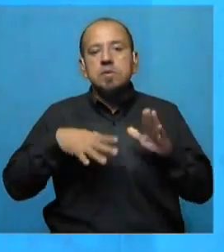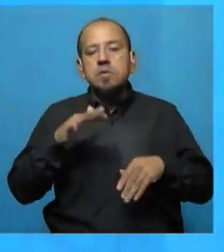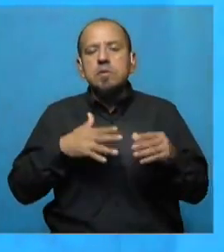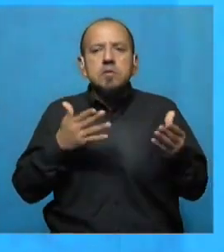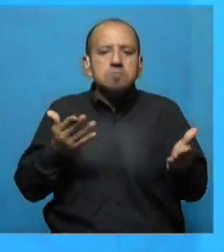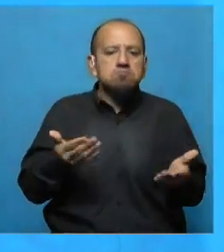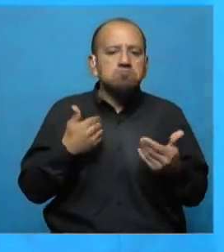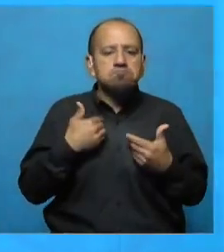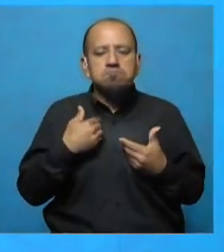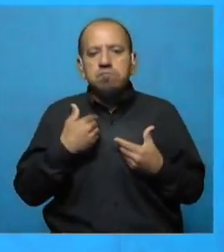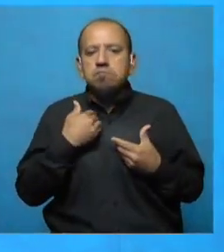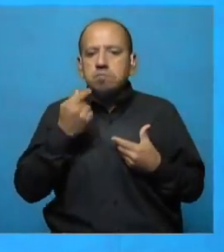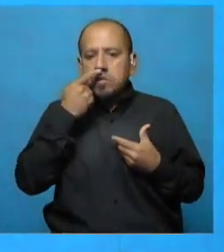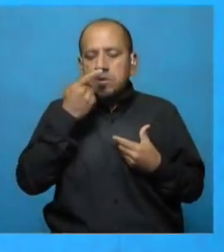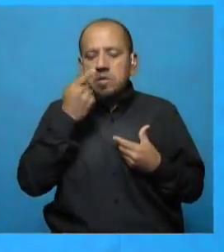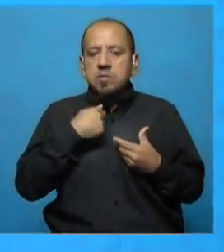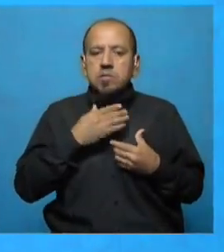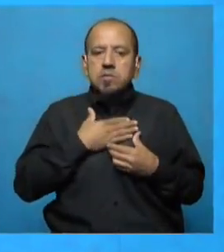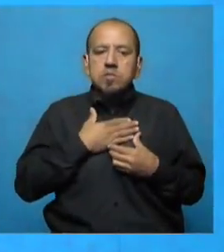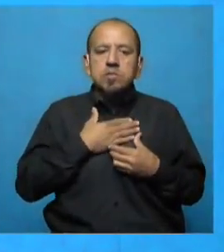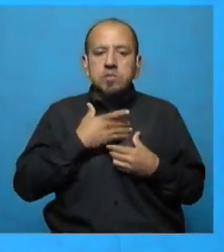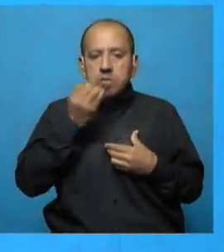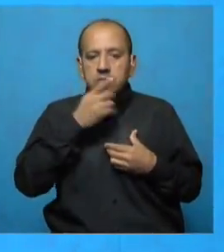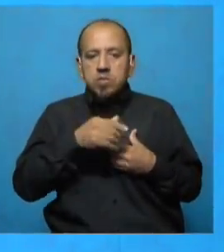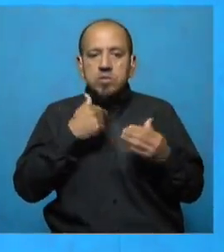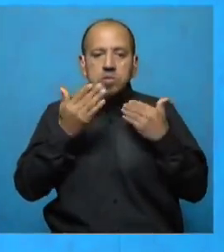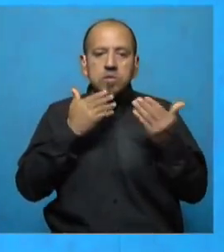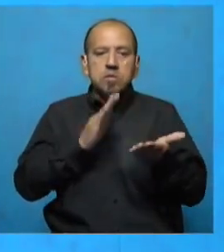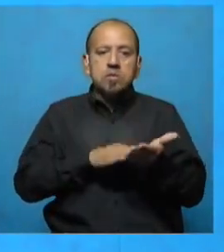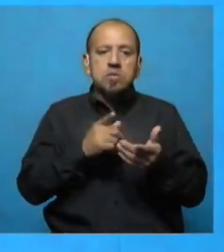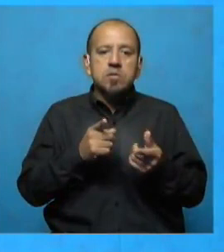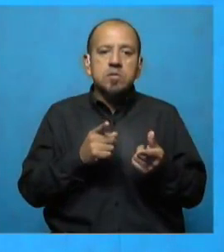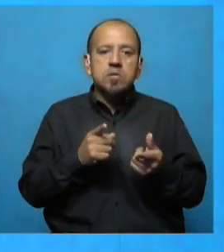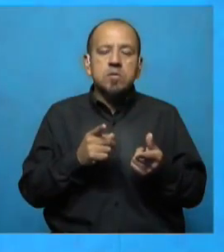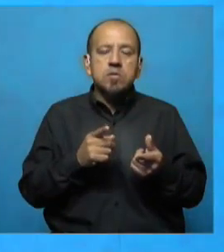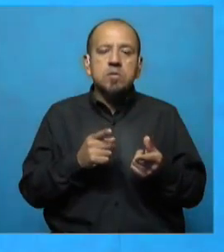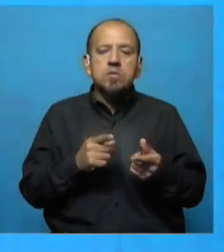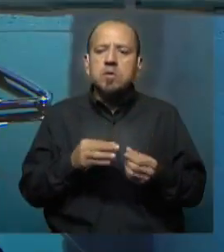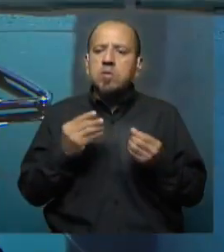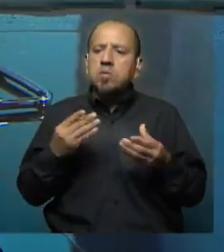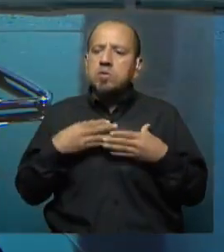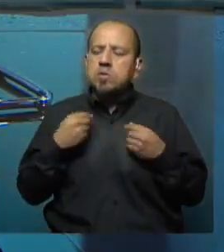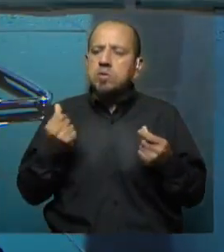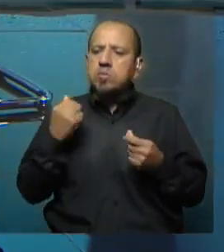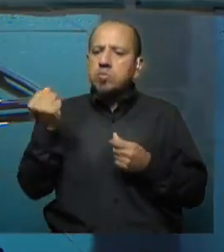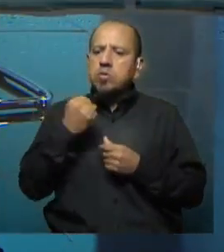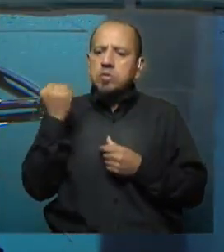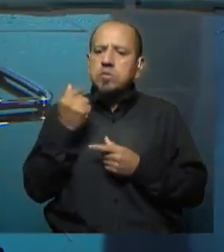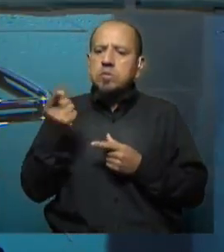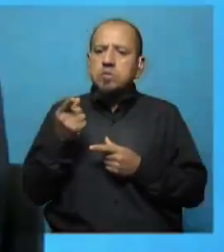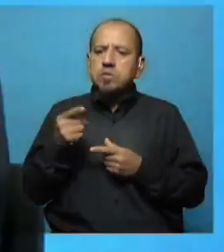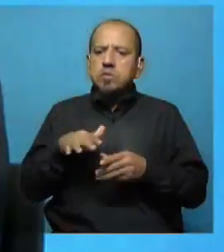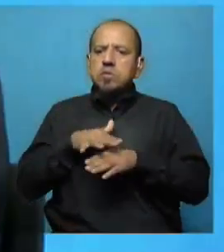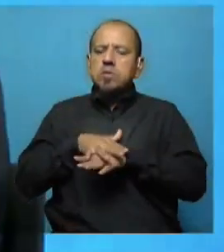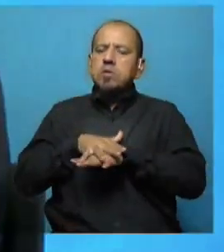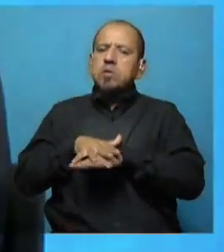mía o intereses personales o me parece que vos Está bueno charlar de esto este y cuándo sentiste la importancia que tiene la red